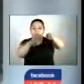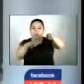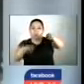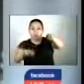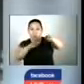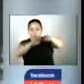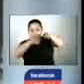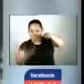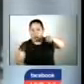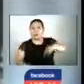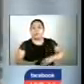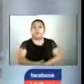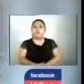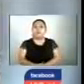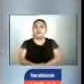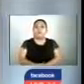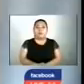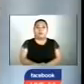ocasión